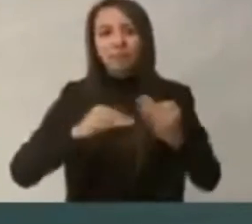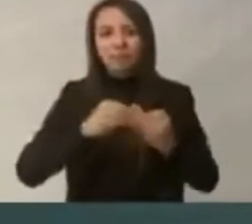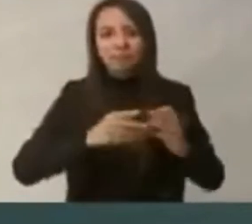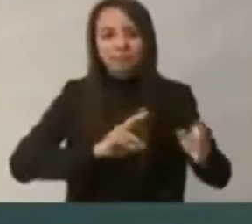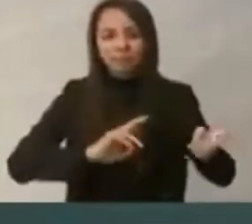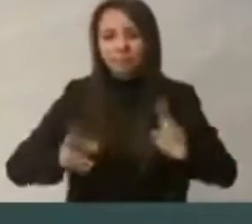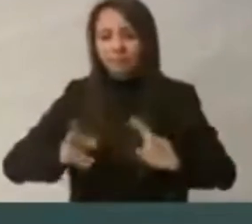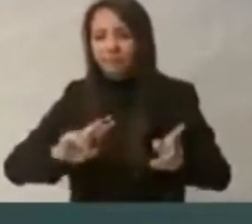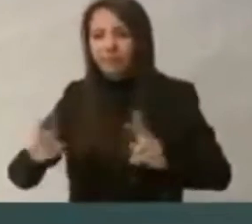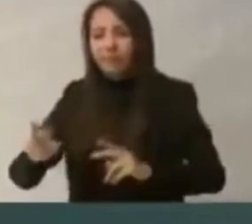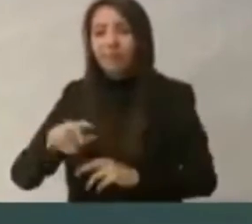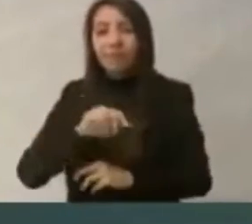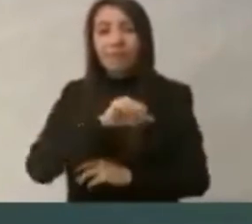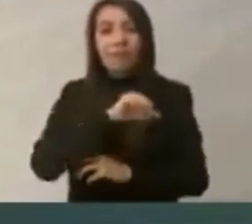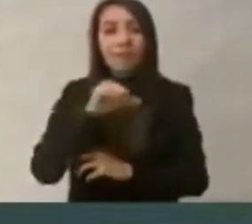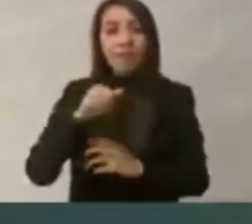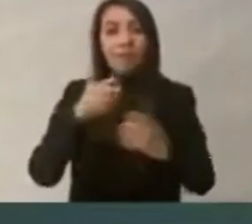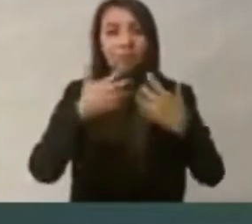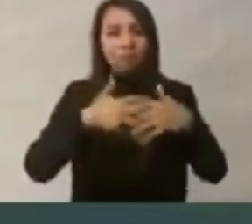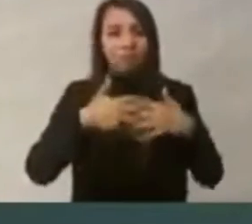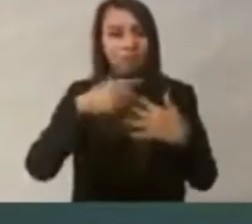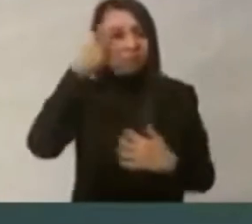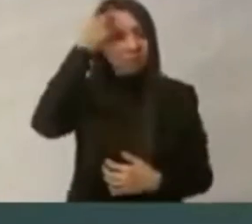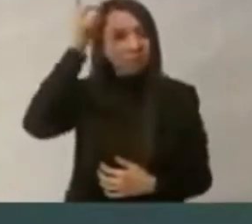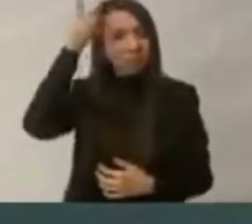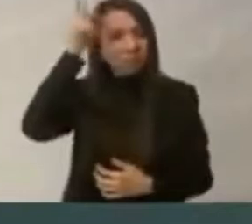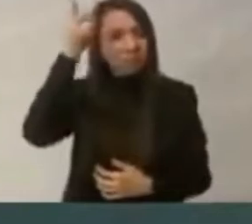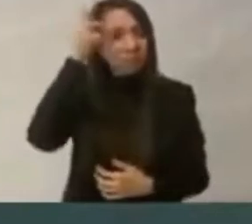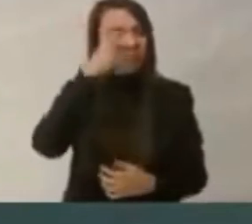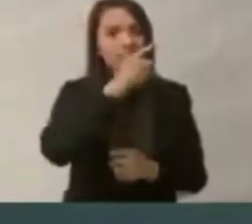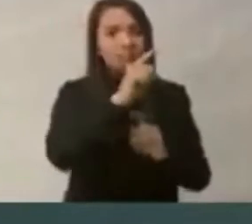los empresarios de Baja California me propusieron,